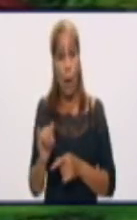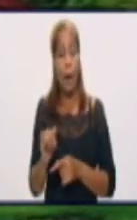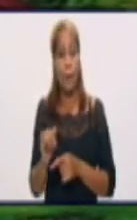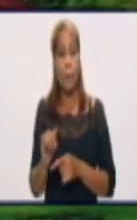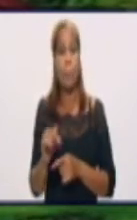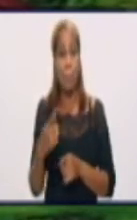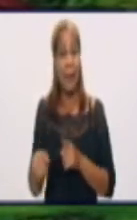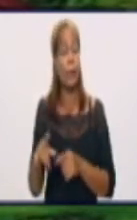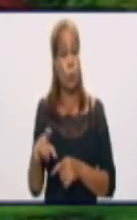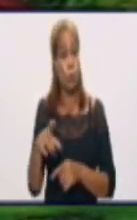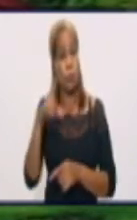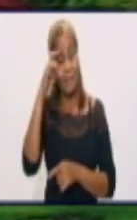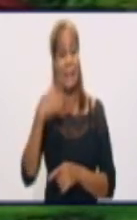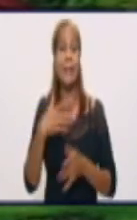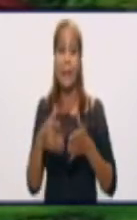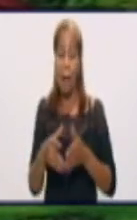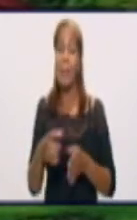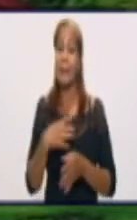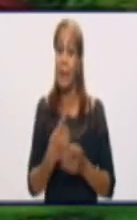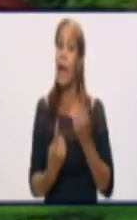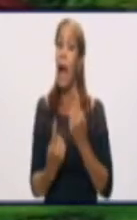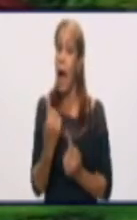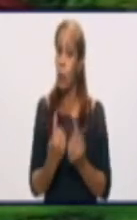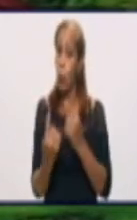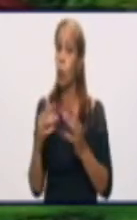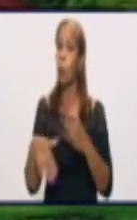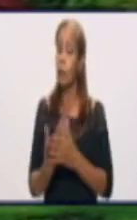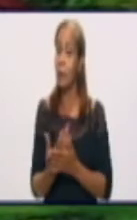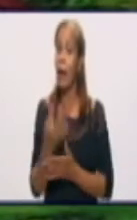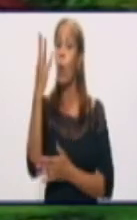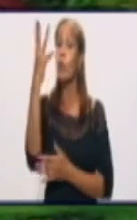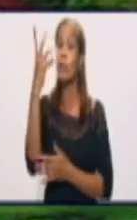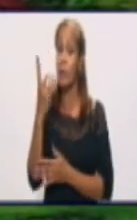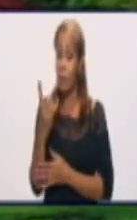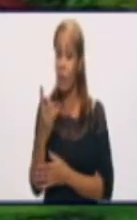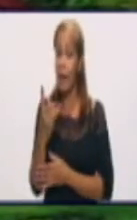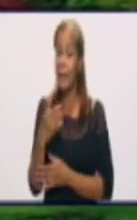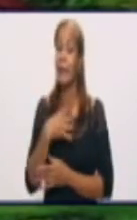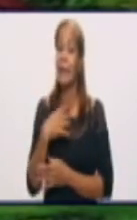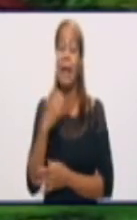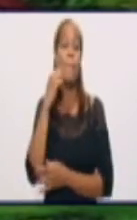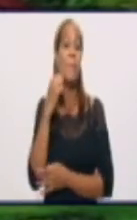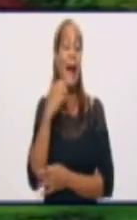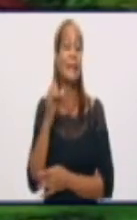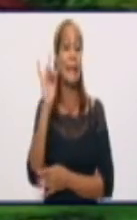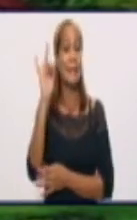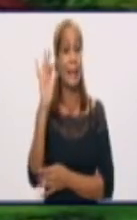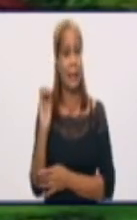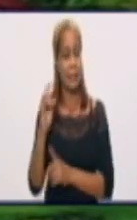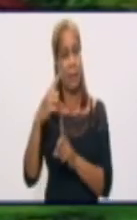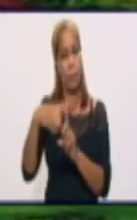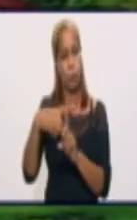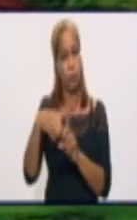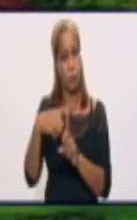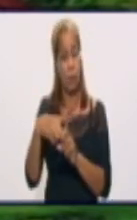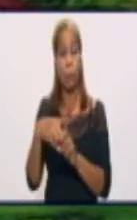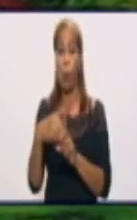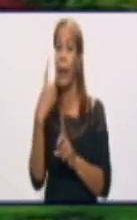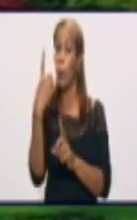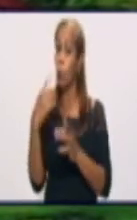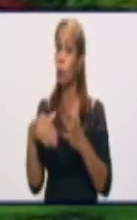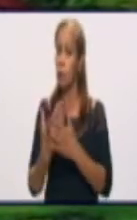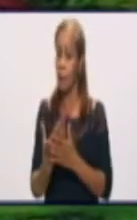sí lleva ya algunos días con cifras que sobrepasan los 70 positivos en una jornada. Incluso